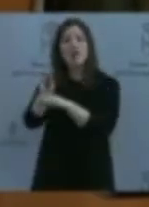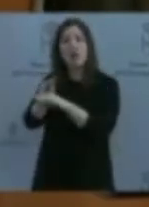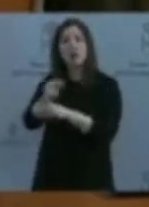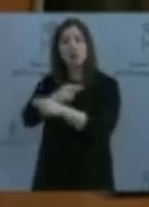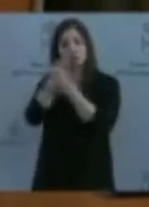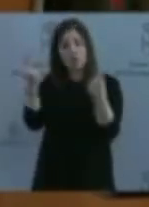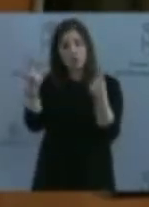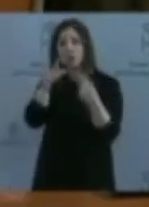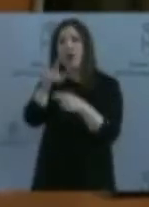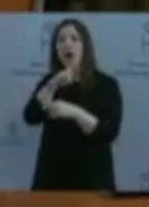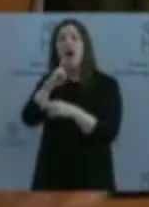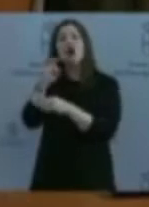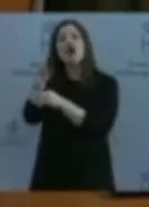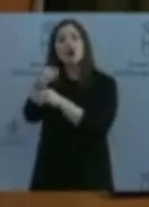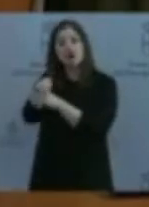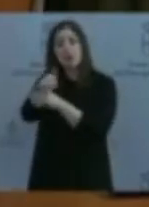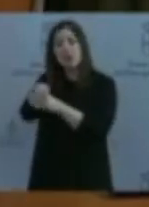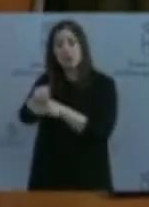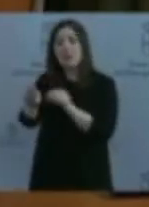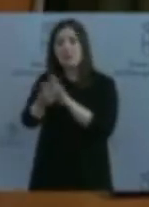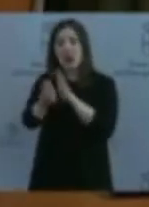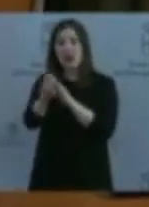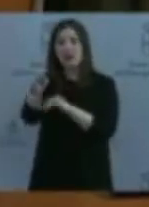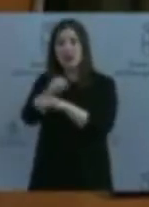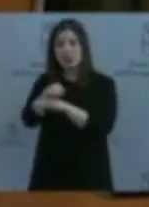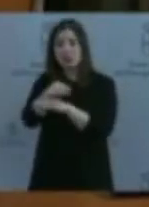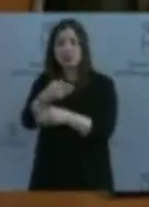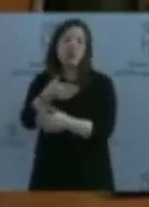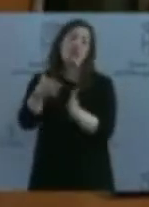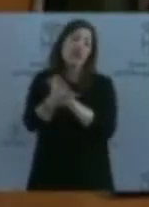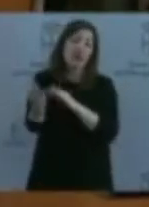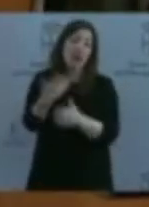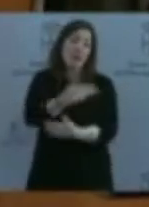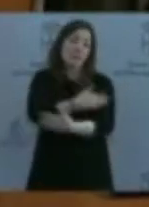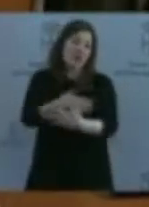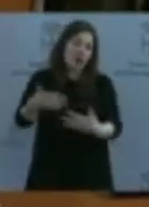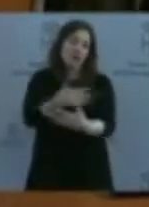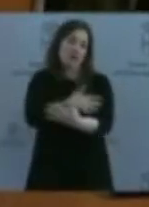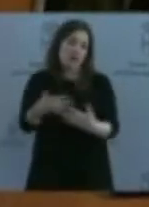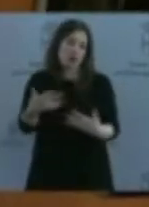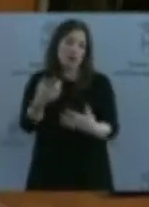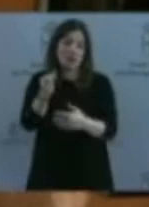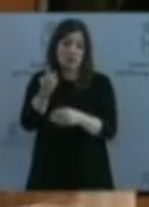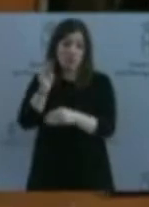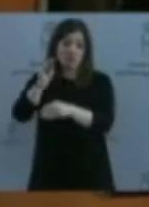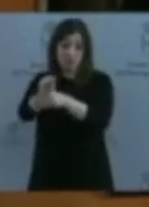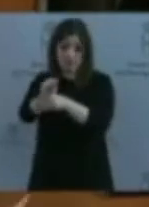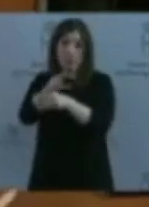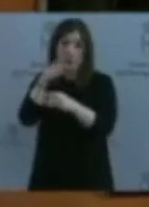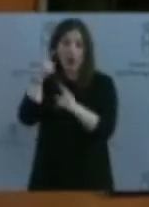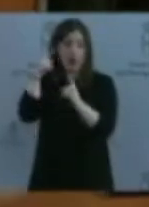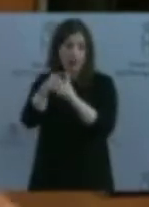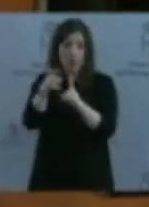mantenimiento, que son 1.000 millones los que destinamos. Pero no solo eso, y es cierto que el otro día sacábamos, porque lo había pedido el